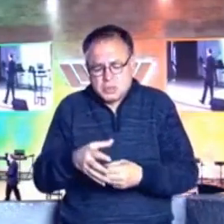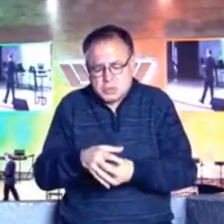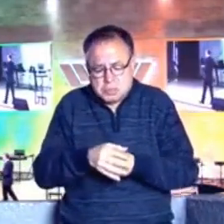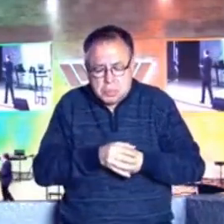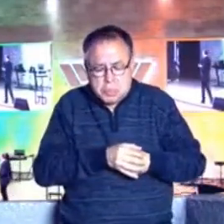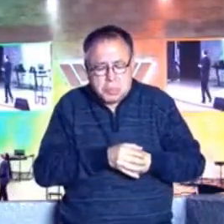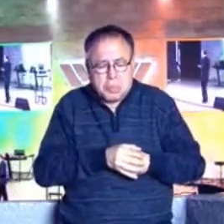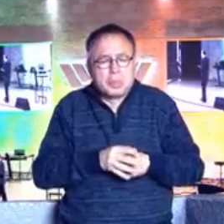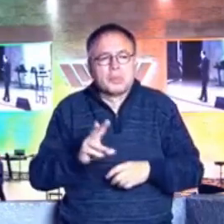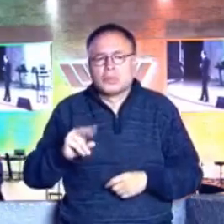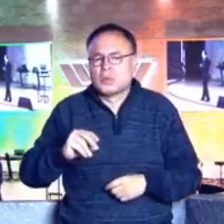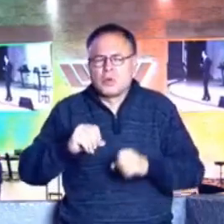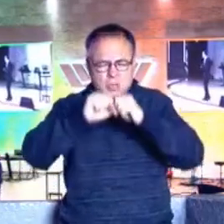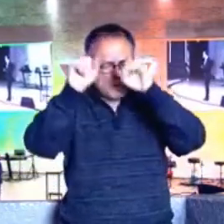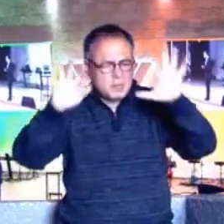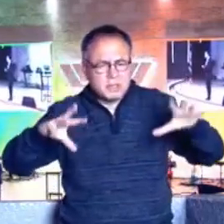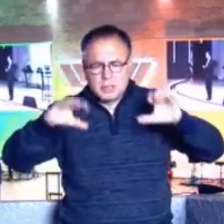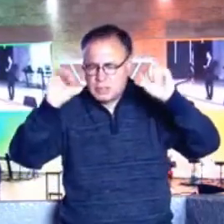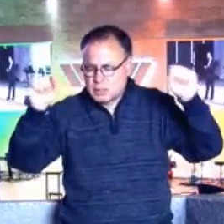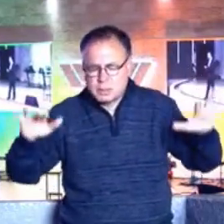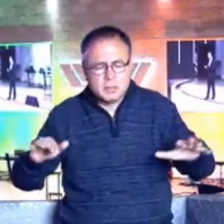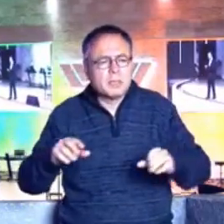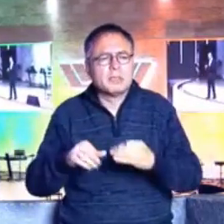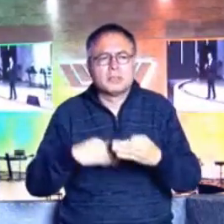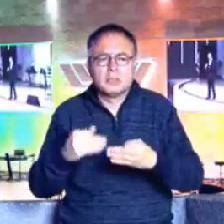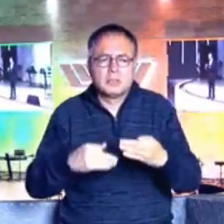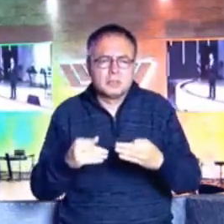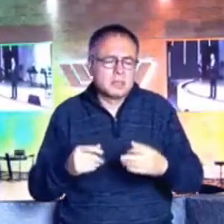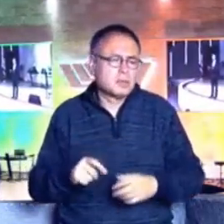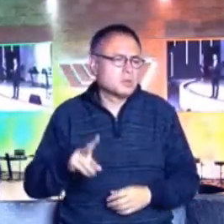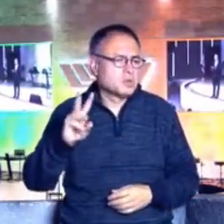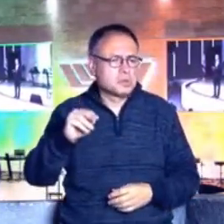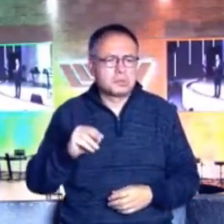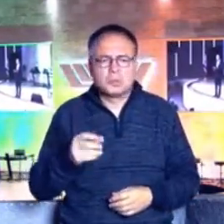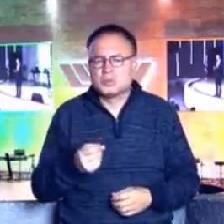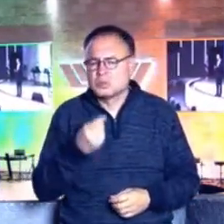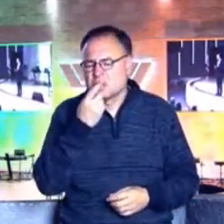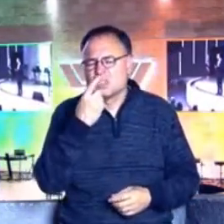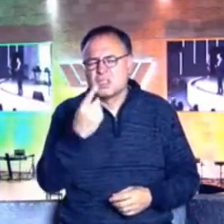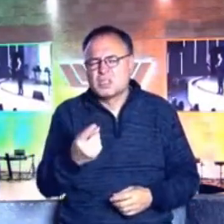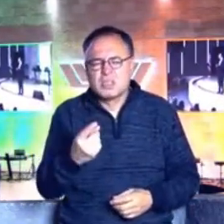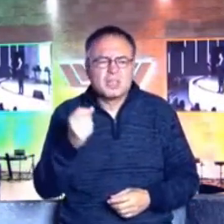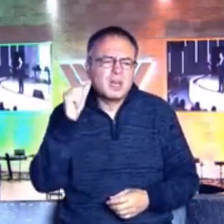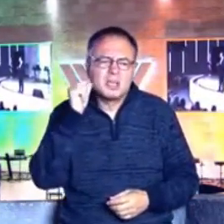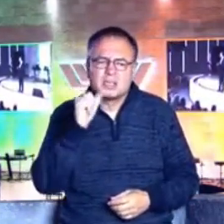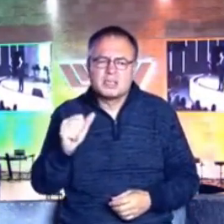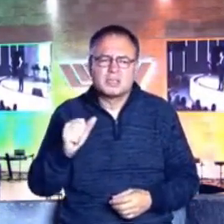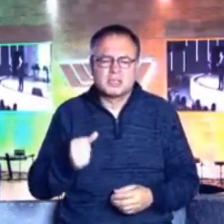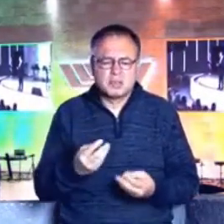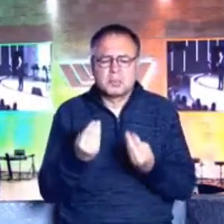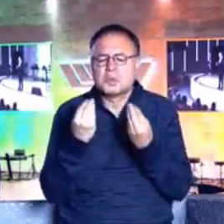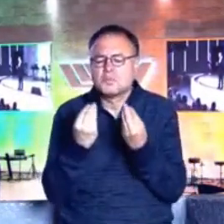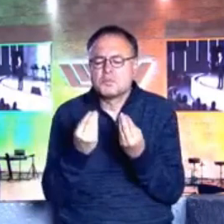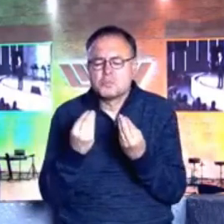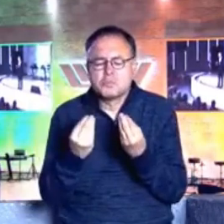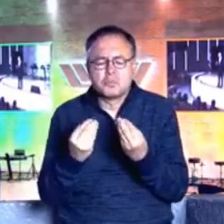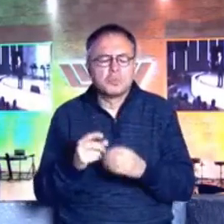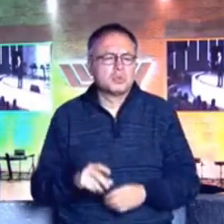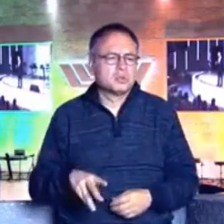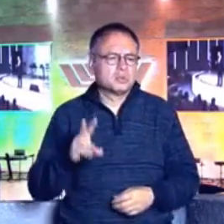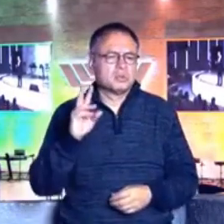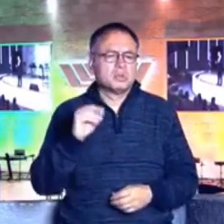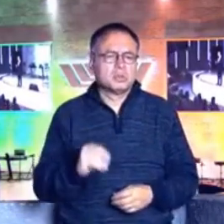otros una persona que no es pichicata que no es coda que no es un avaro que es una